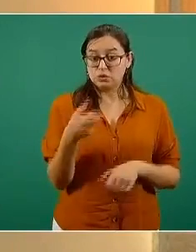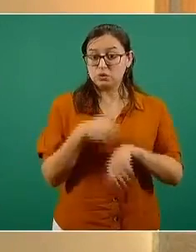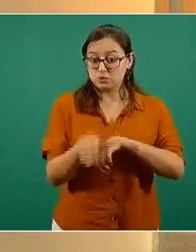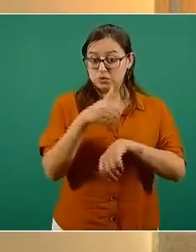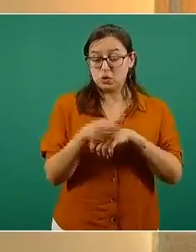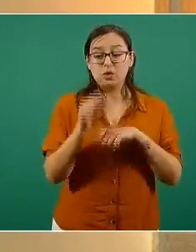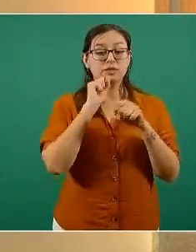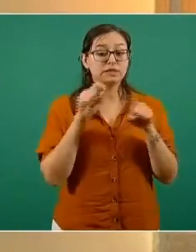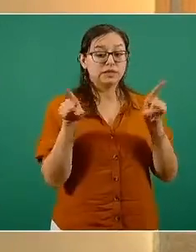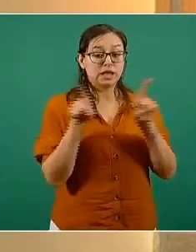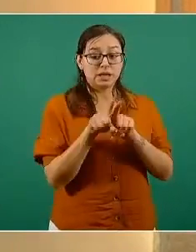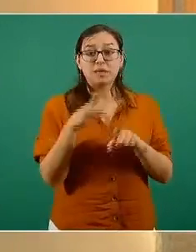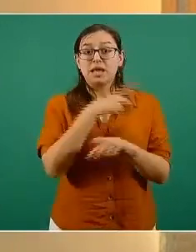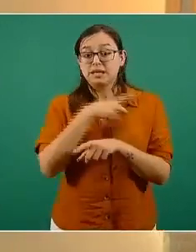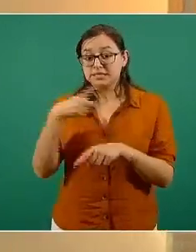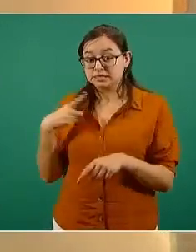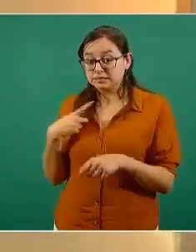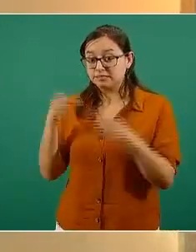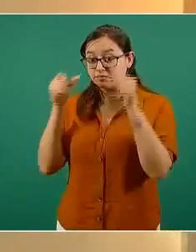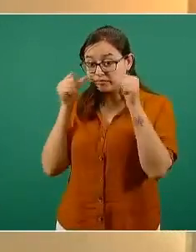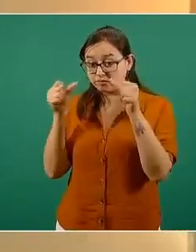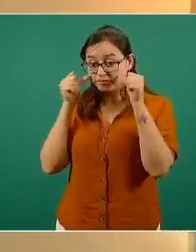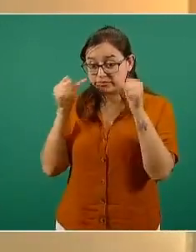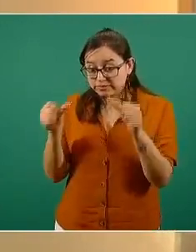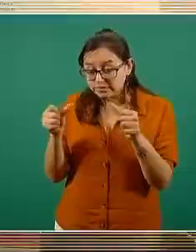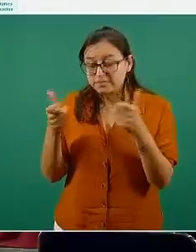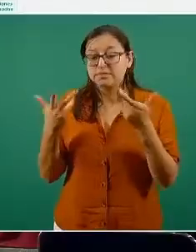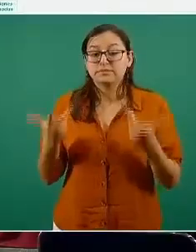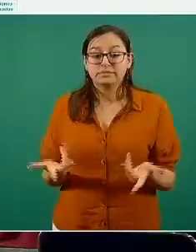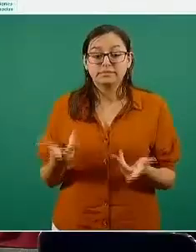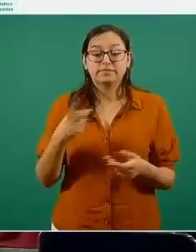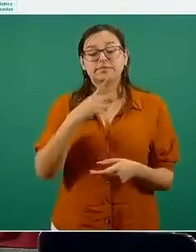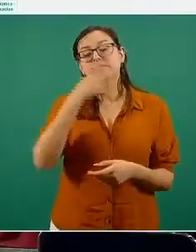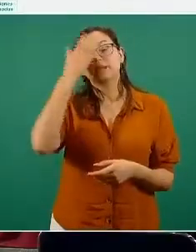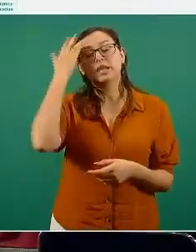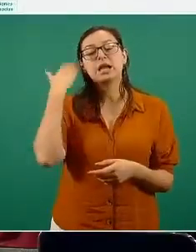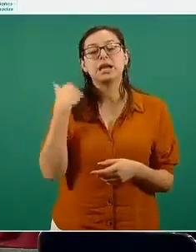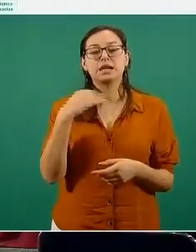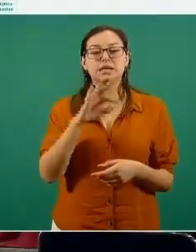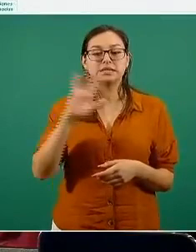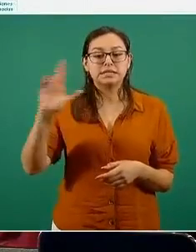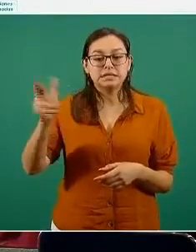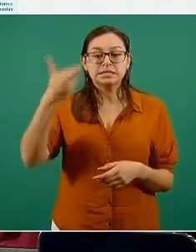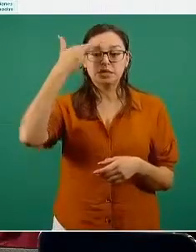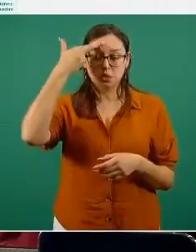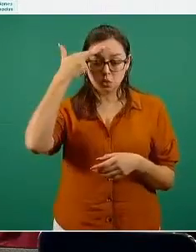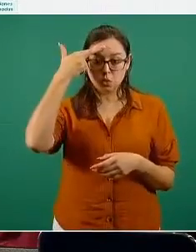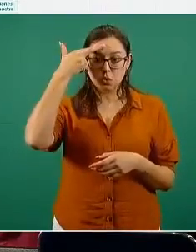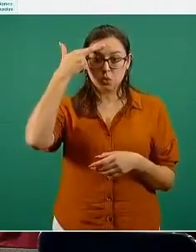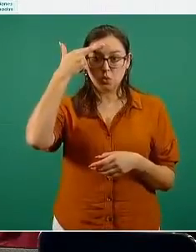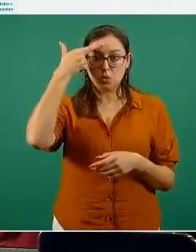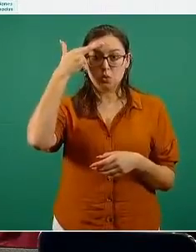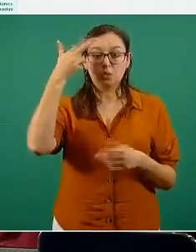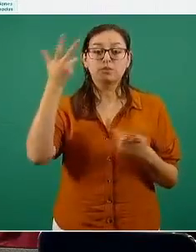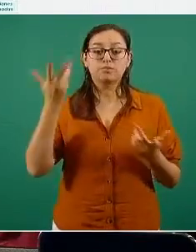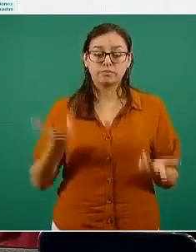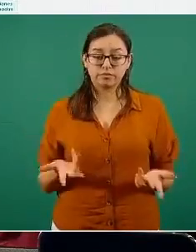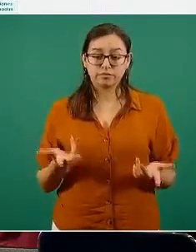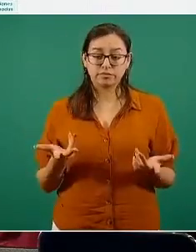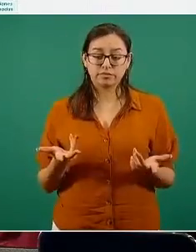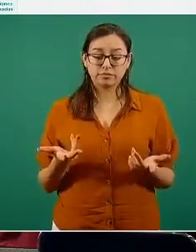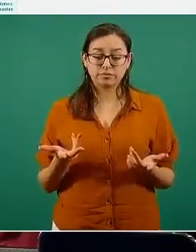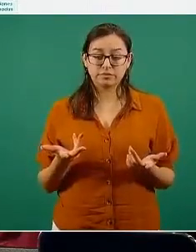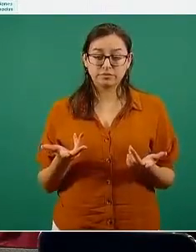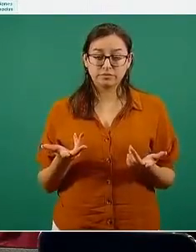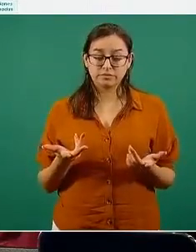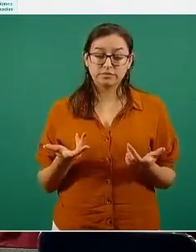para ver cómo está impactando. Recuerden que la curva epidémica de los casos normalmente